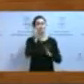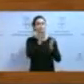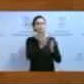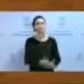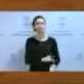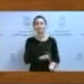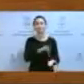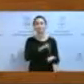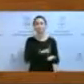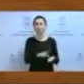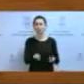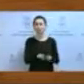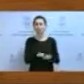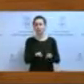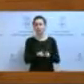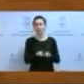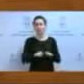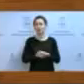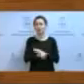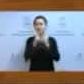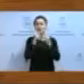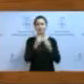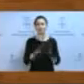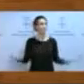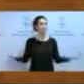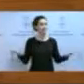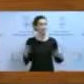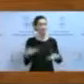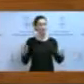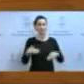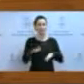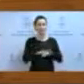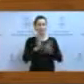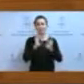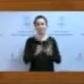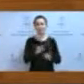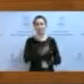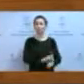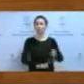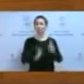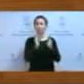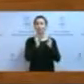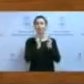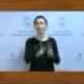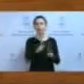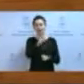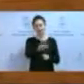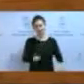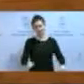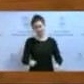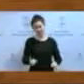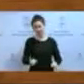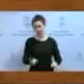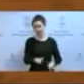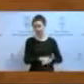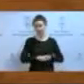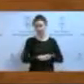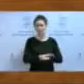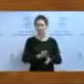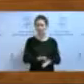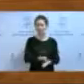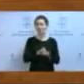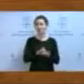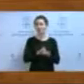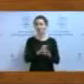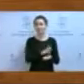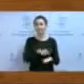una imprudente gestión que está poniendo en peligro un servicio básico para muchas personas. Como bien sabe usted, los centros